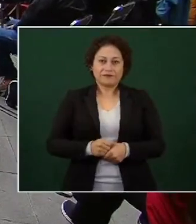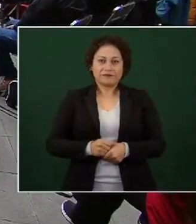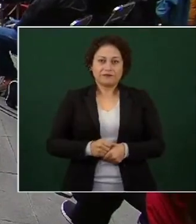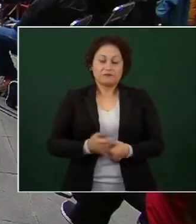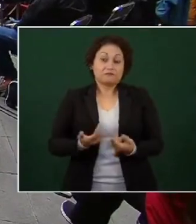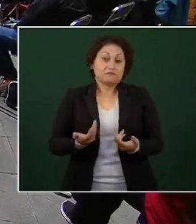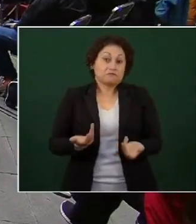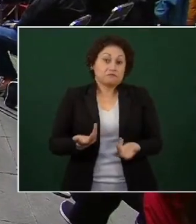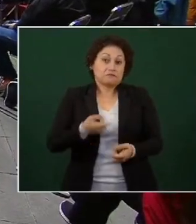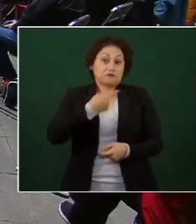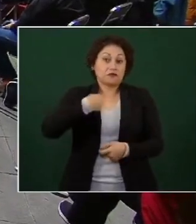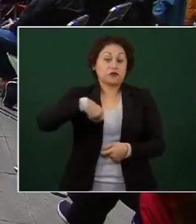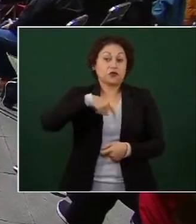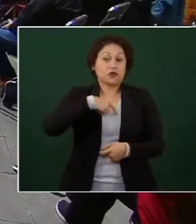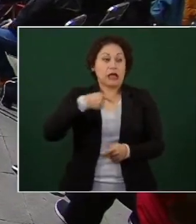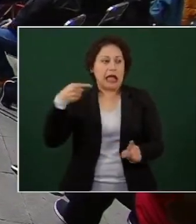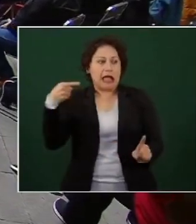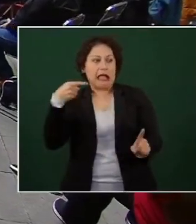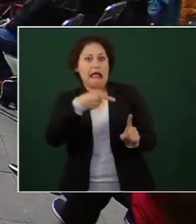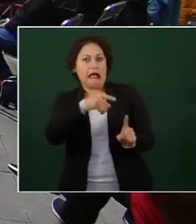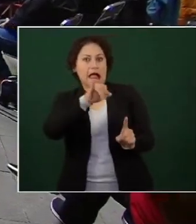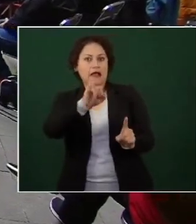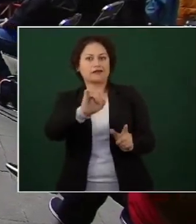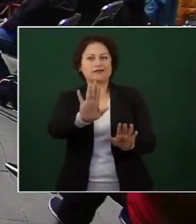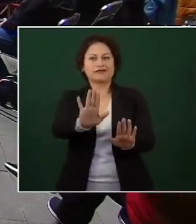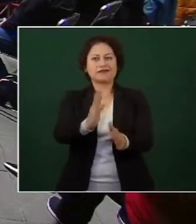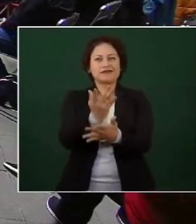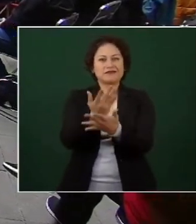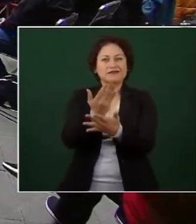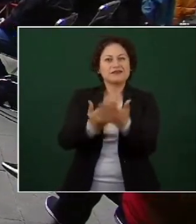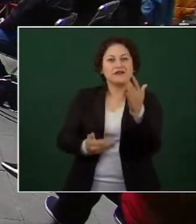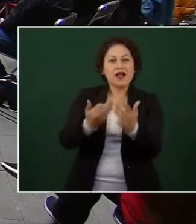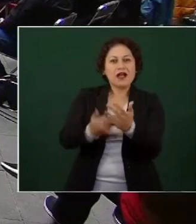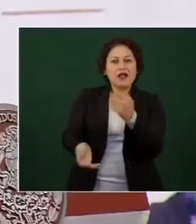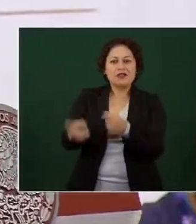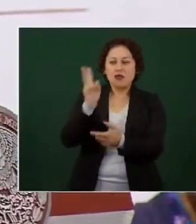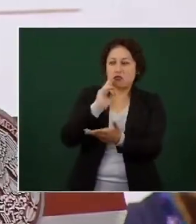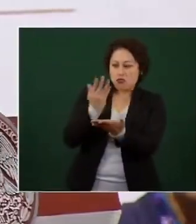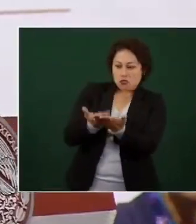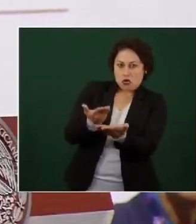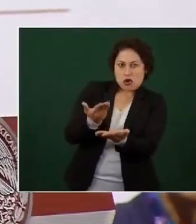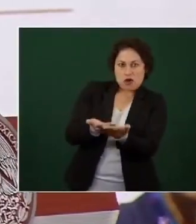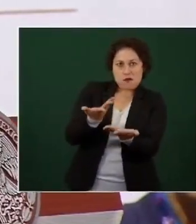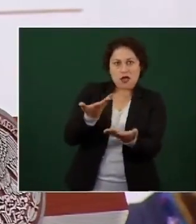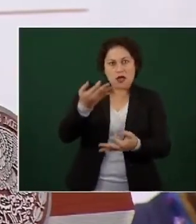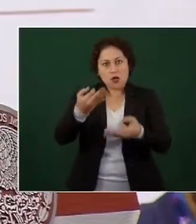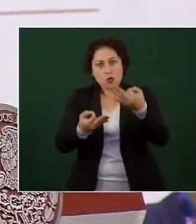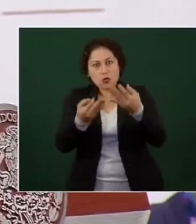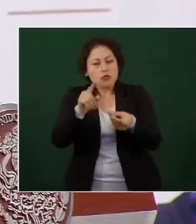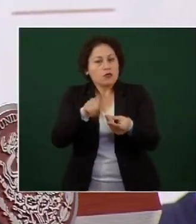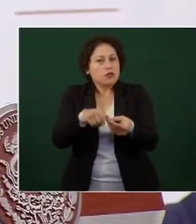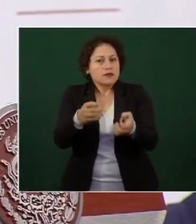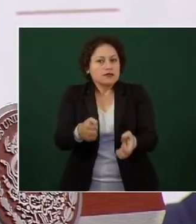acusar sin prueba, si no hay un juicio de por medio.